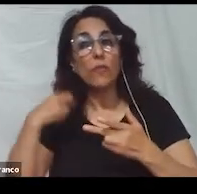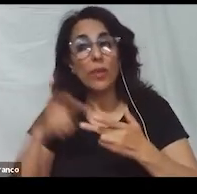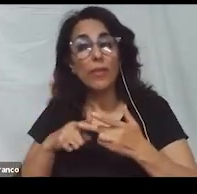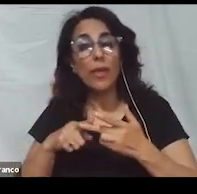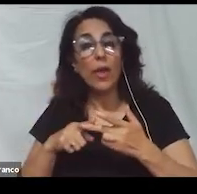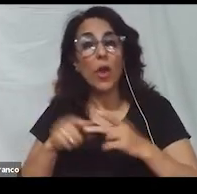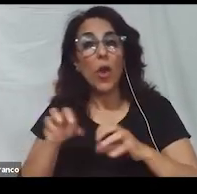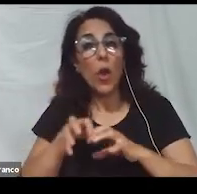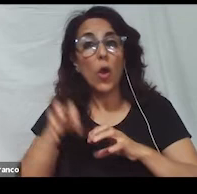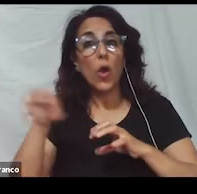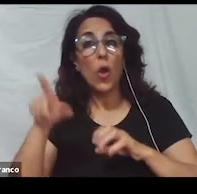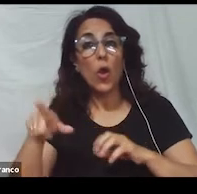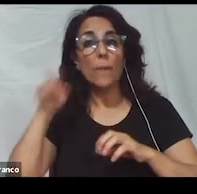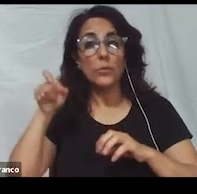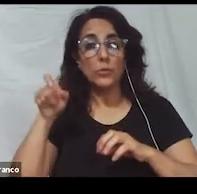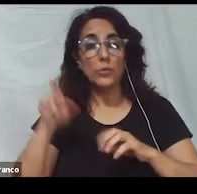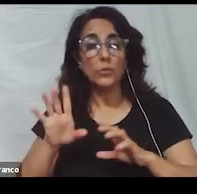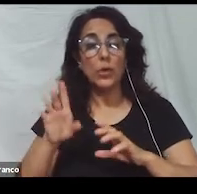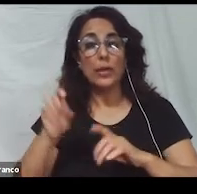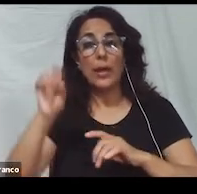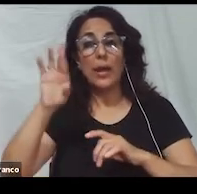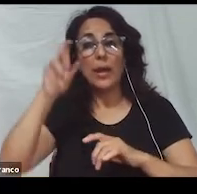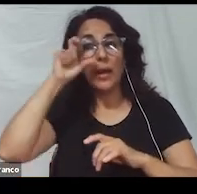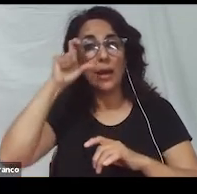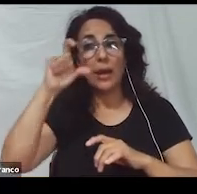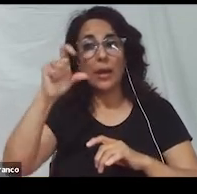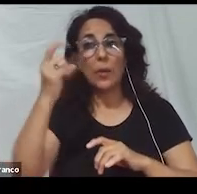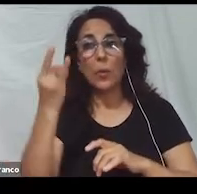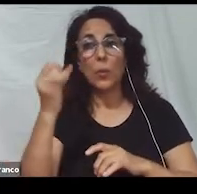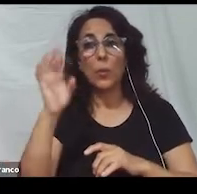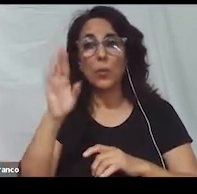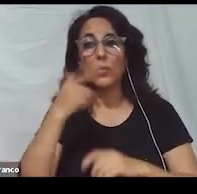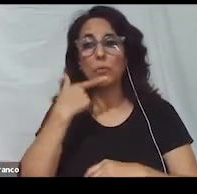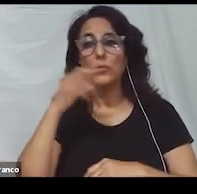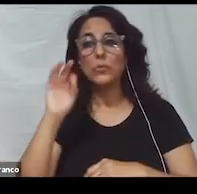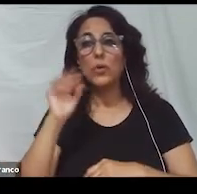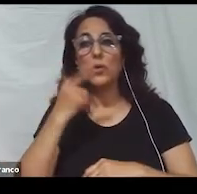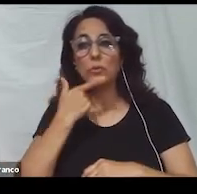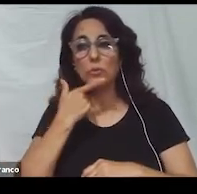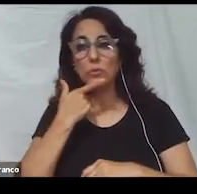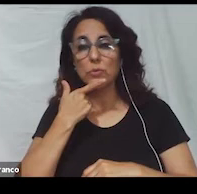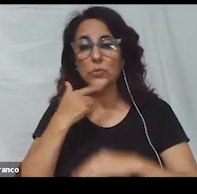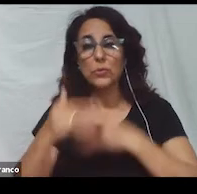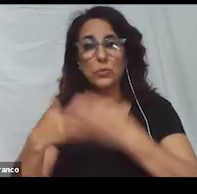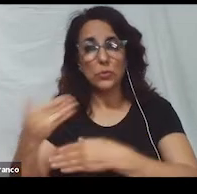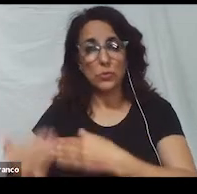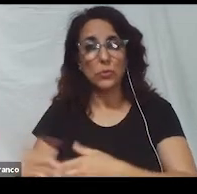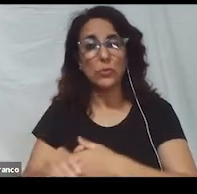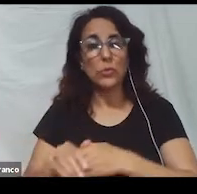la sección de recursos. Y está muy explicado cómo pueden utilizarlo. Lo que les quiero mencionar ahora es que tienen 3